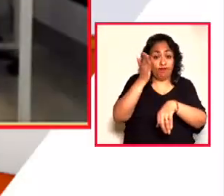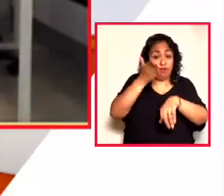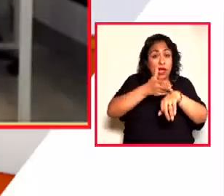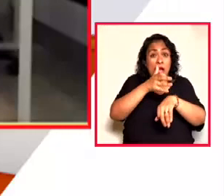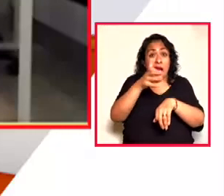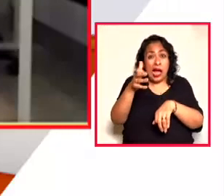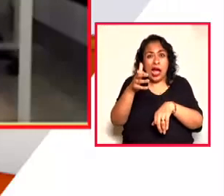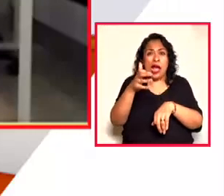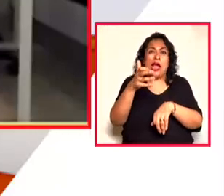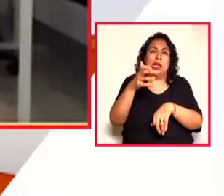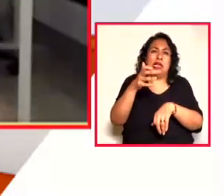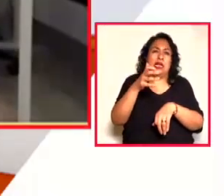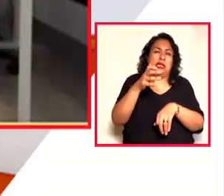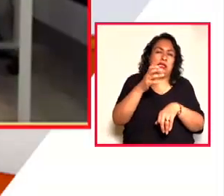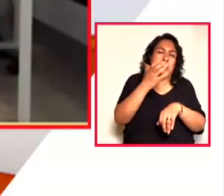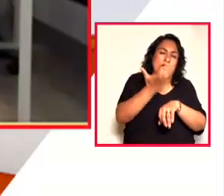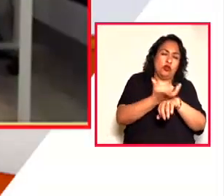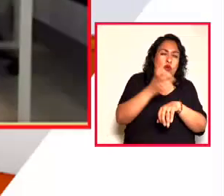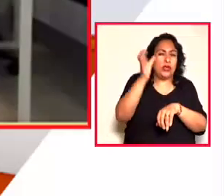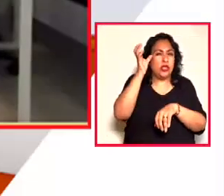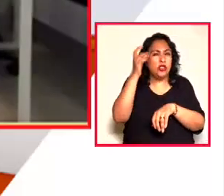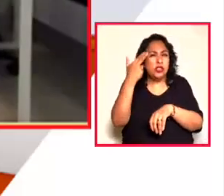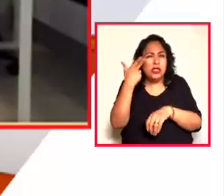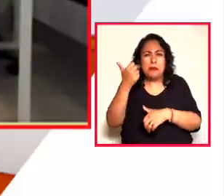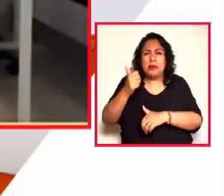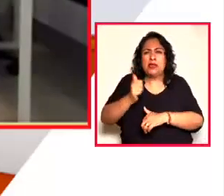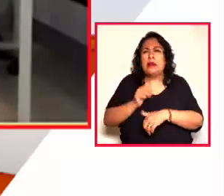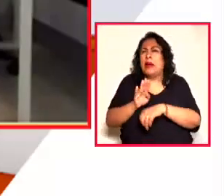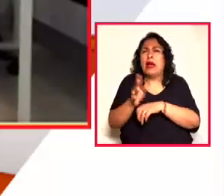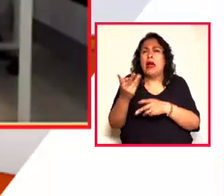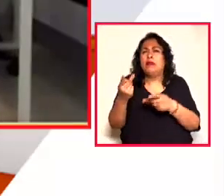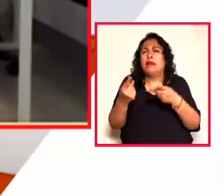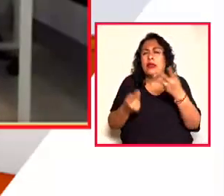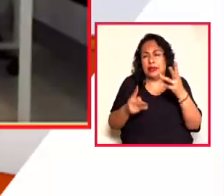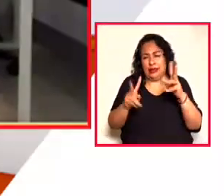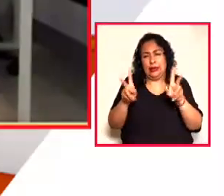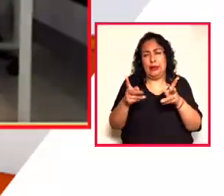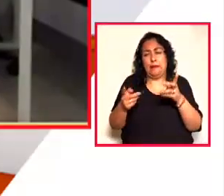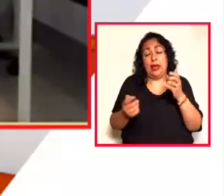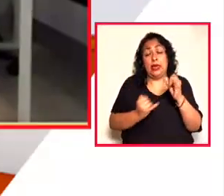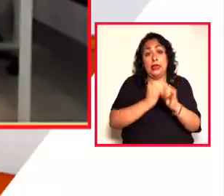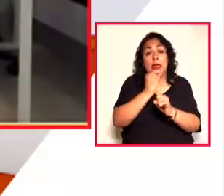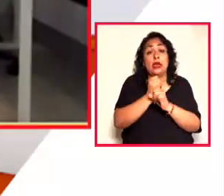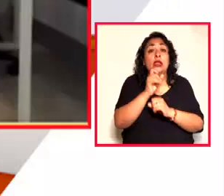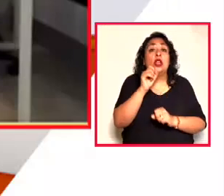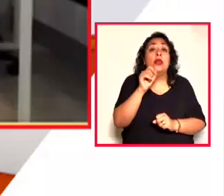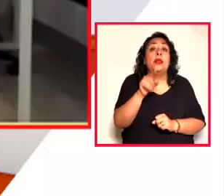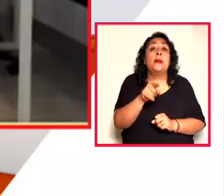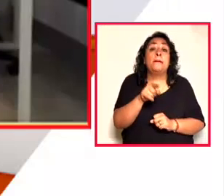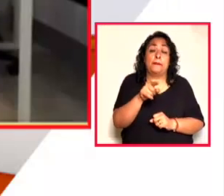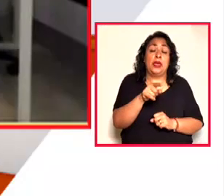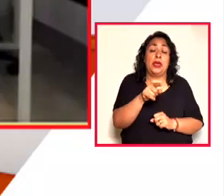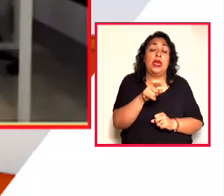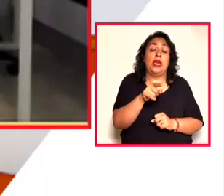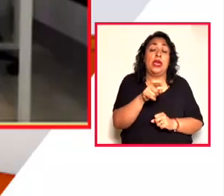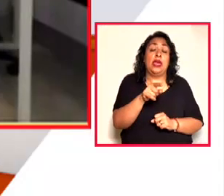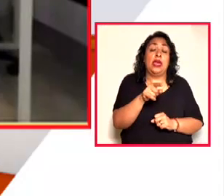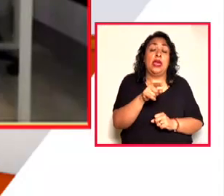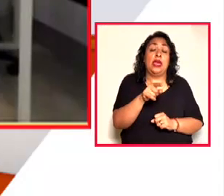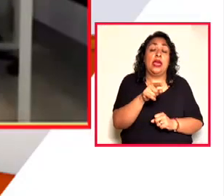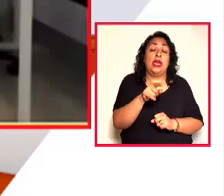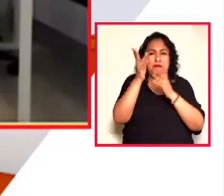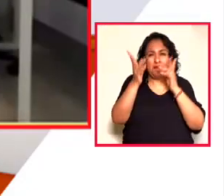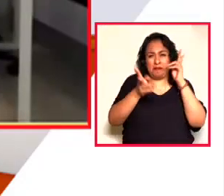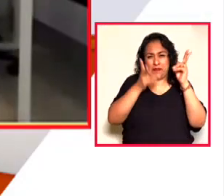qué pasa con los militares en Brasil, entre otros temas internacionales. Y desde luego también nuestra visita a